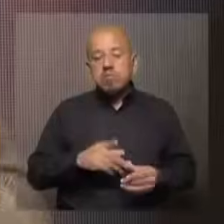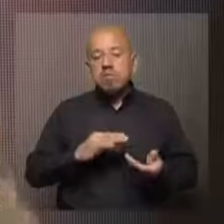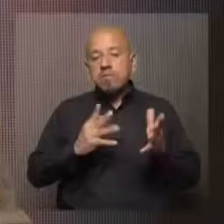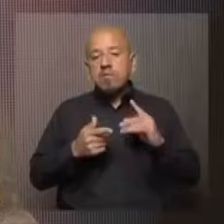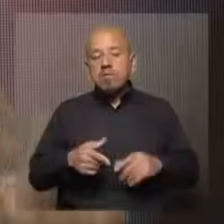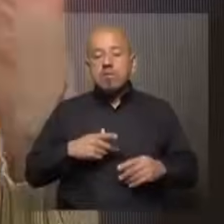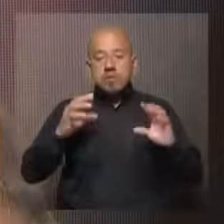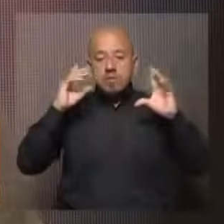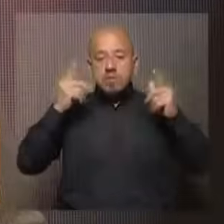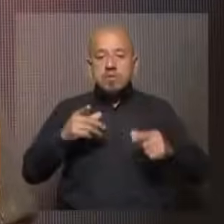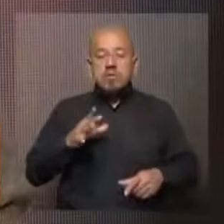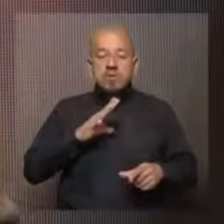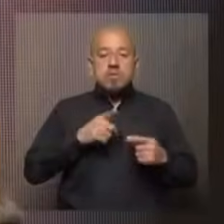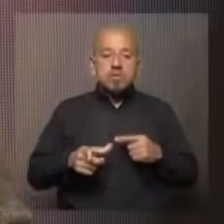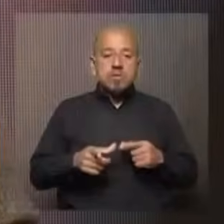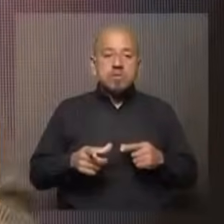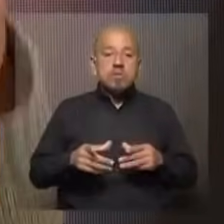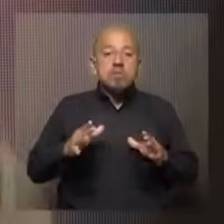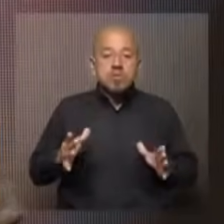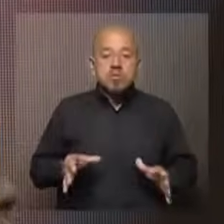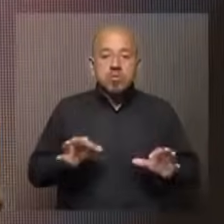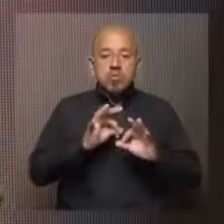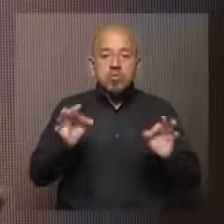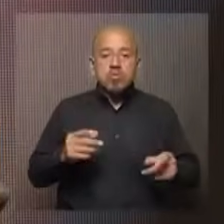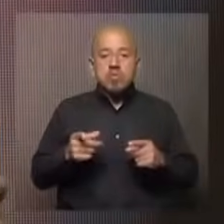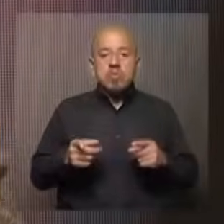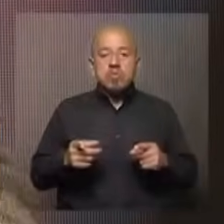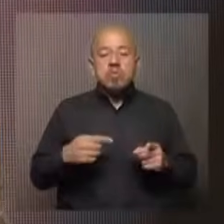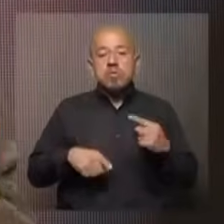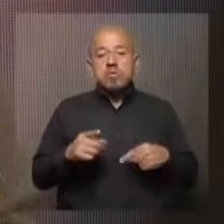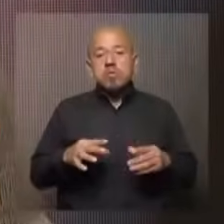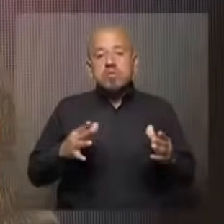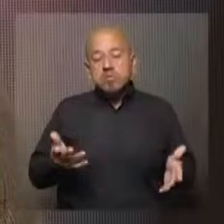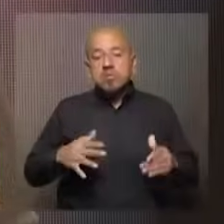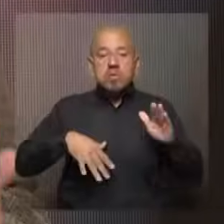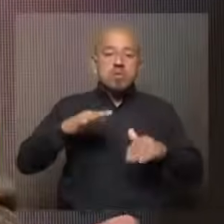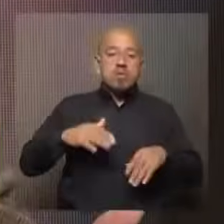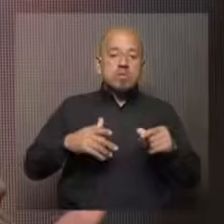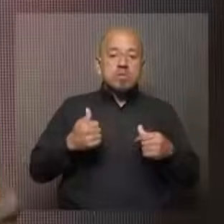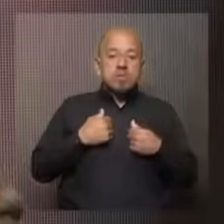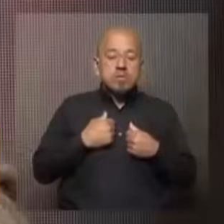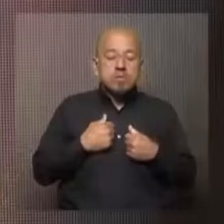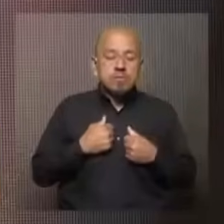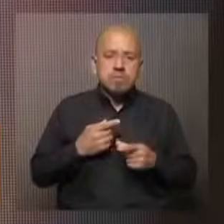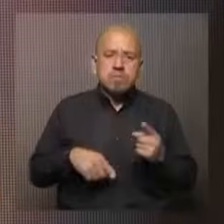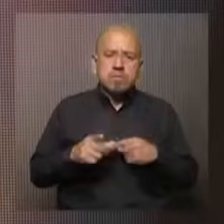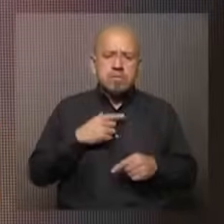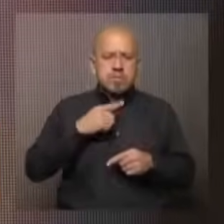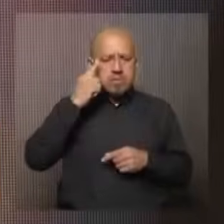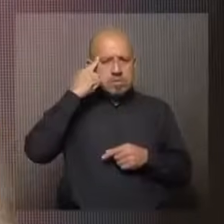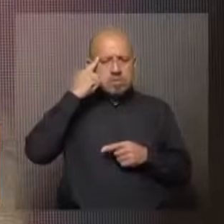violencia a las cuales está expuesto o está oprimido, de que a veces no pueden ni sostenerse ellos. Entonces vos no podés